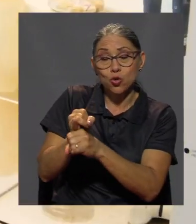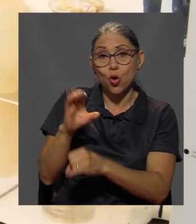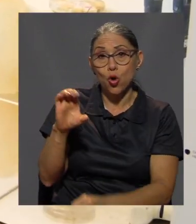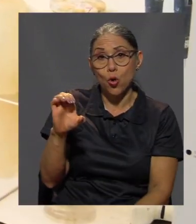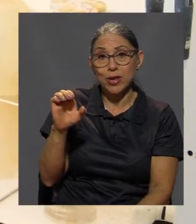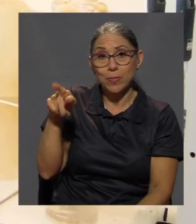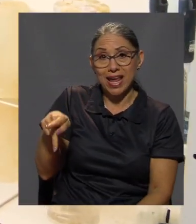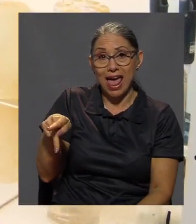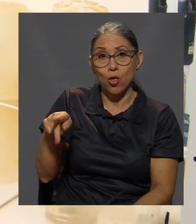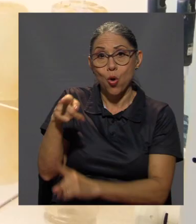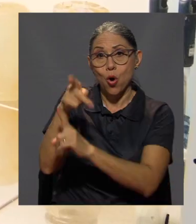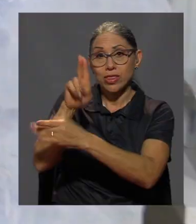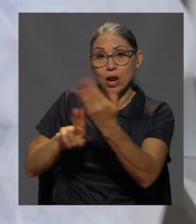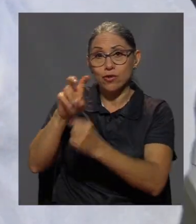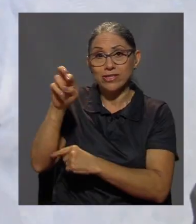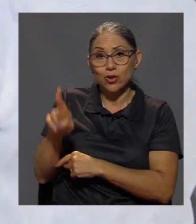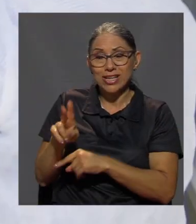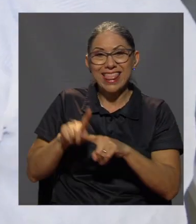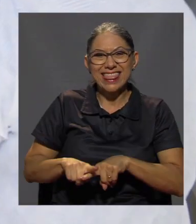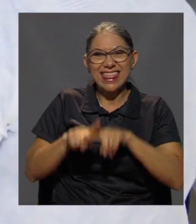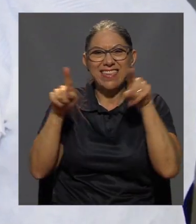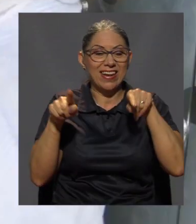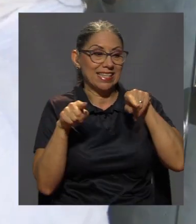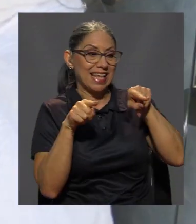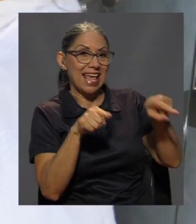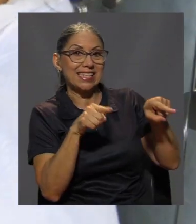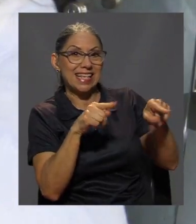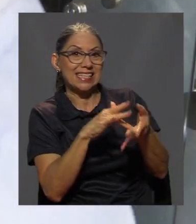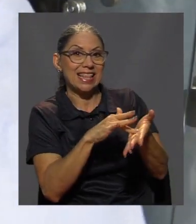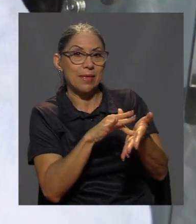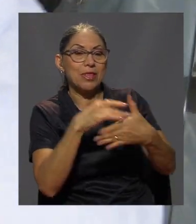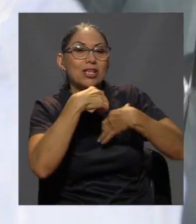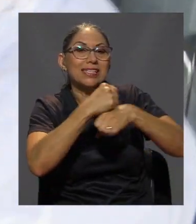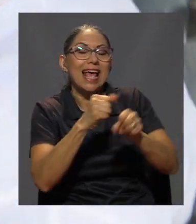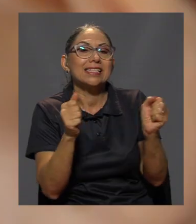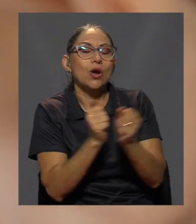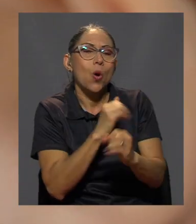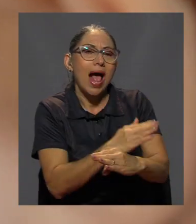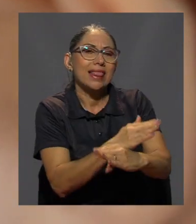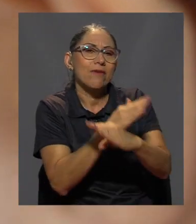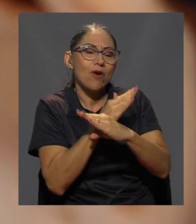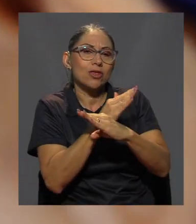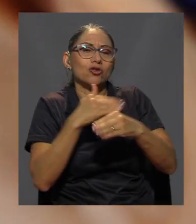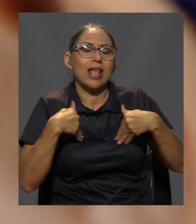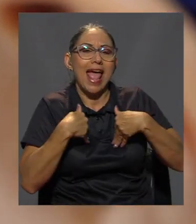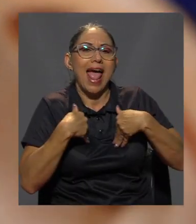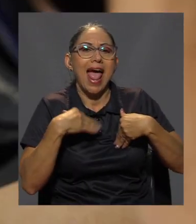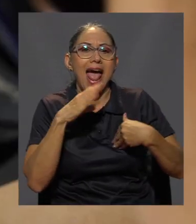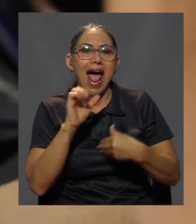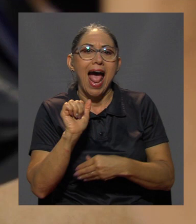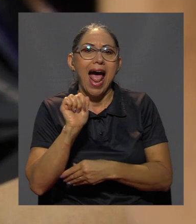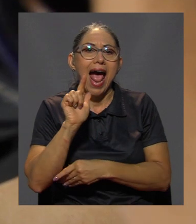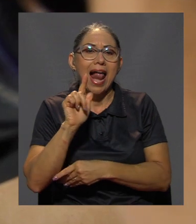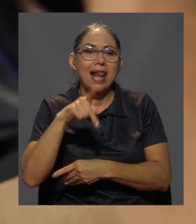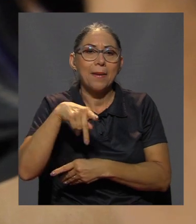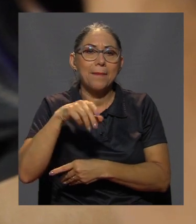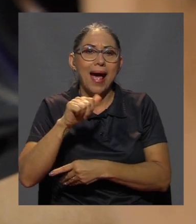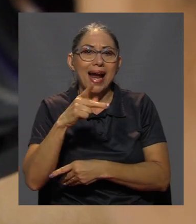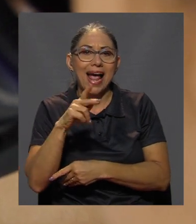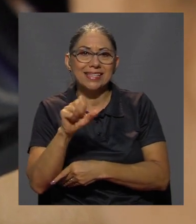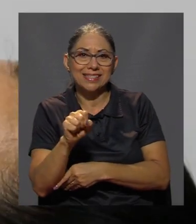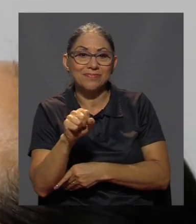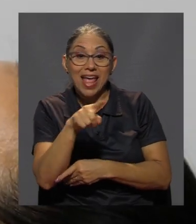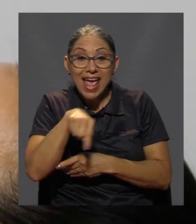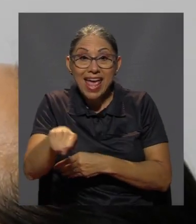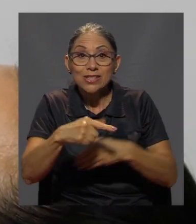UCR. La diferencia es que este tratamiento se realiza con anticuerpos de alpacas. Estos animales